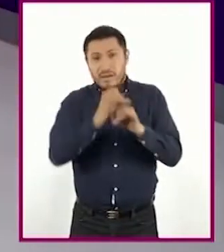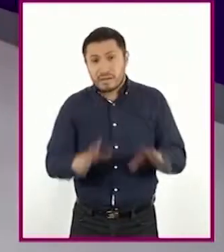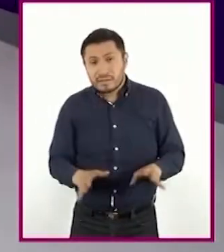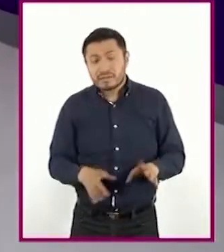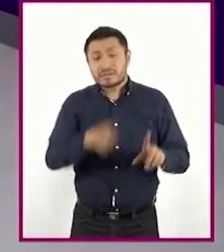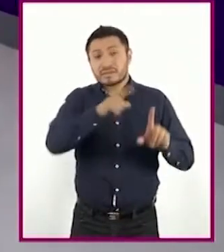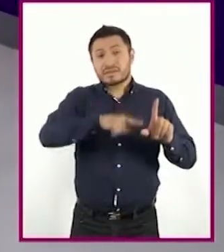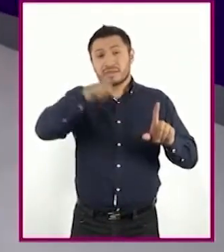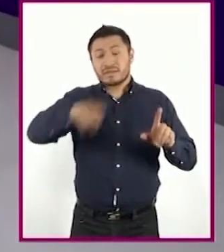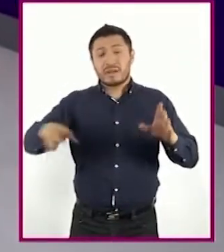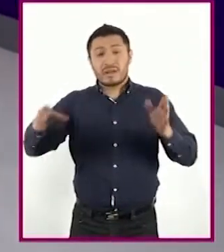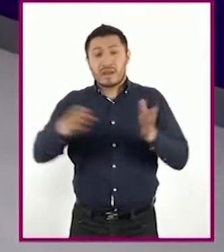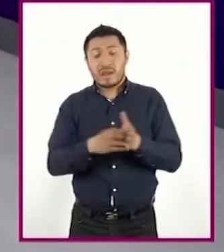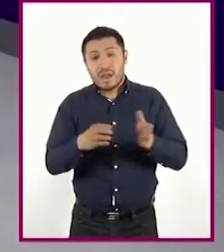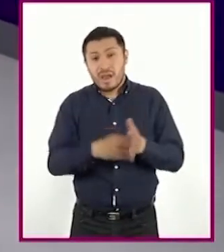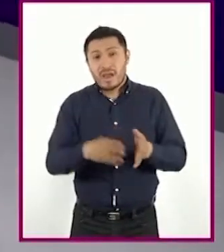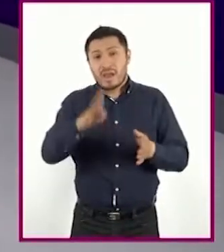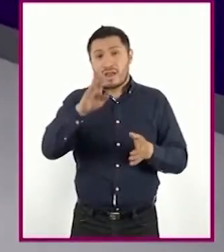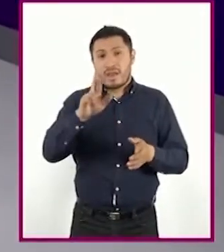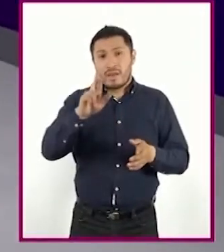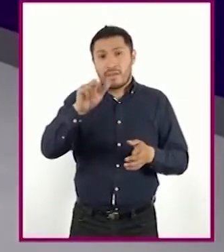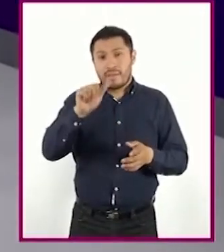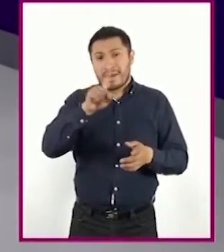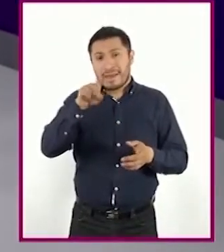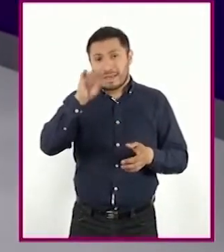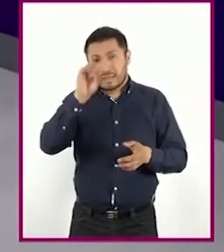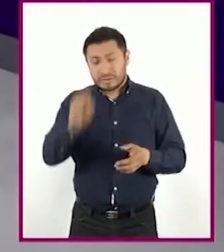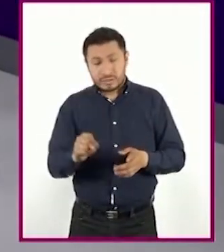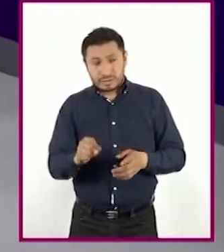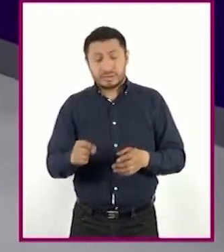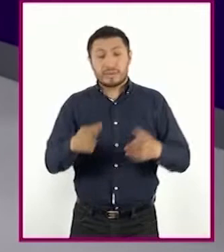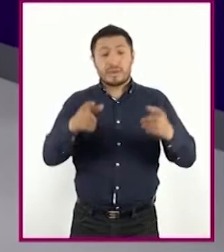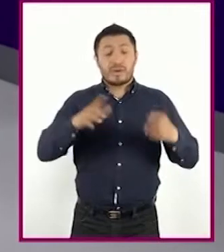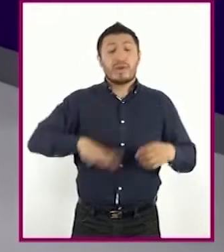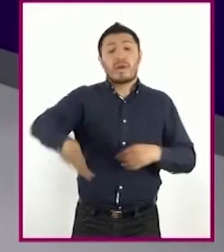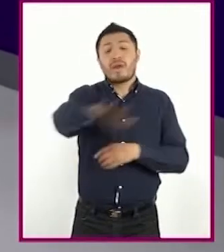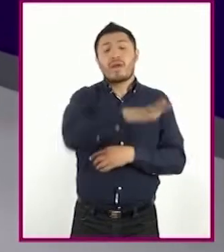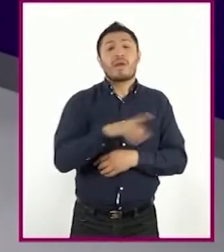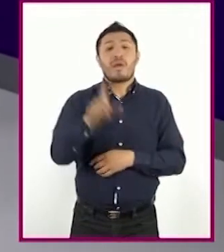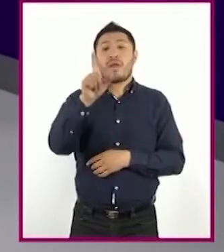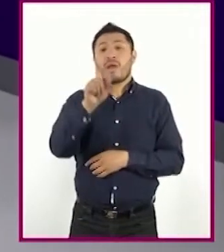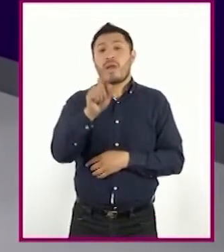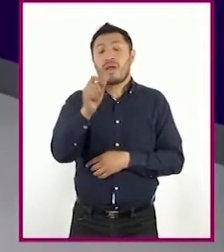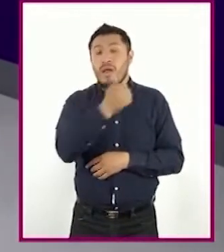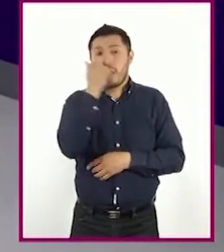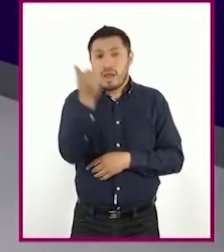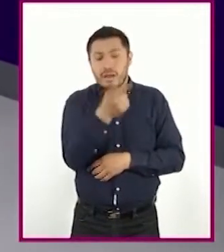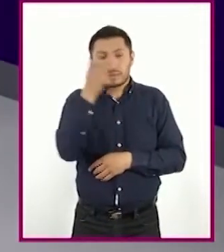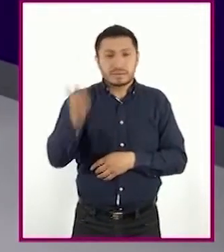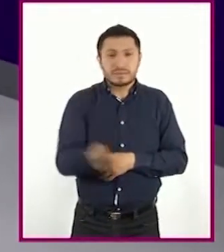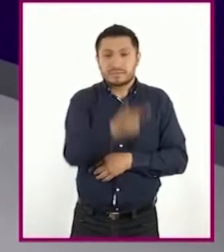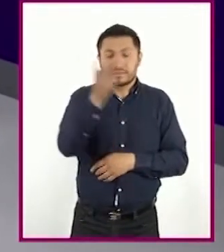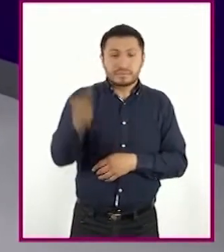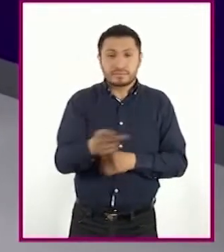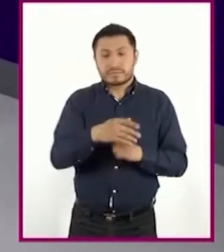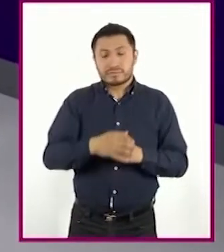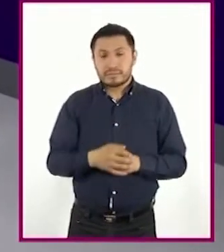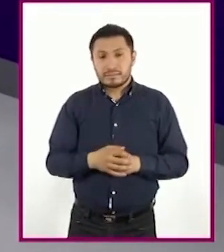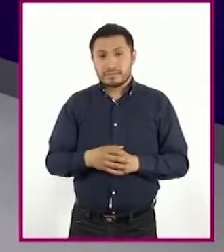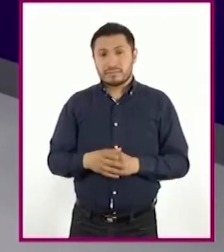gráfica caja-brazos. A una población de 20 alumnos se les hizo la pregunta: ¿cuánta